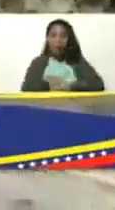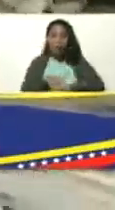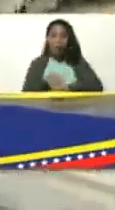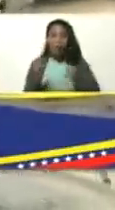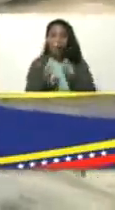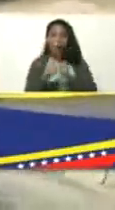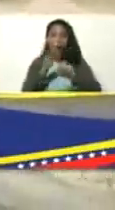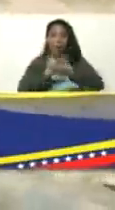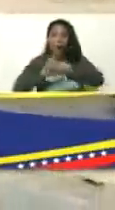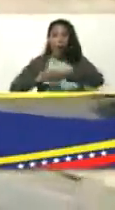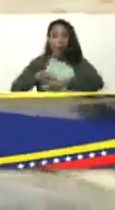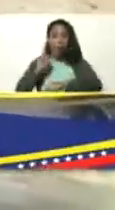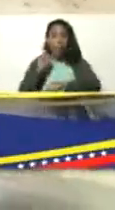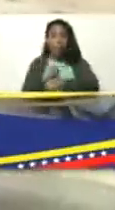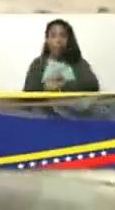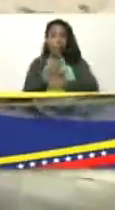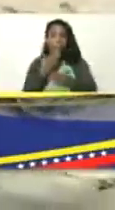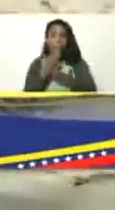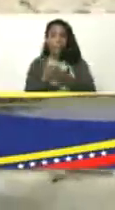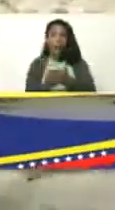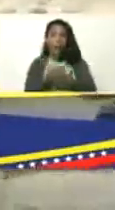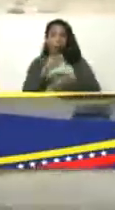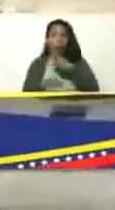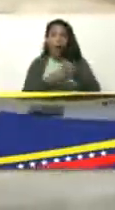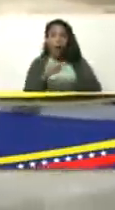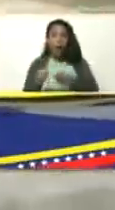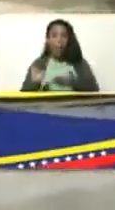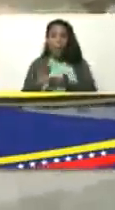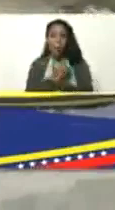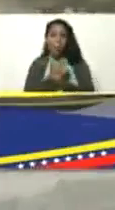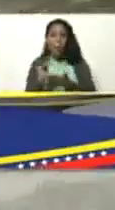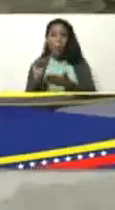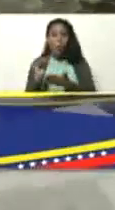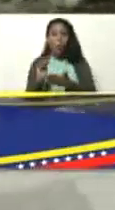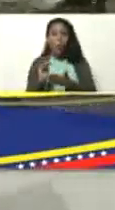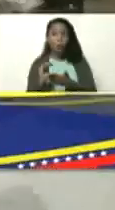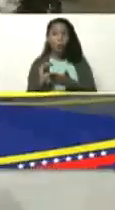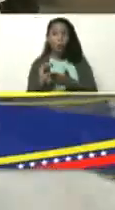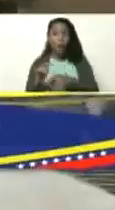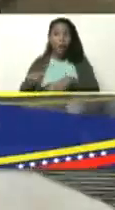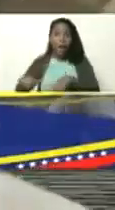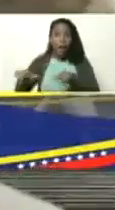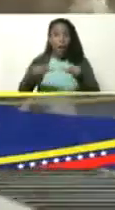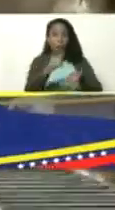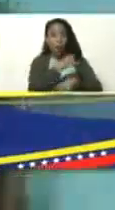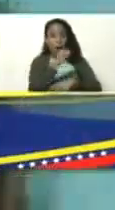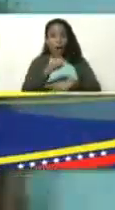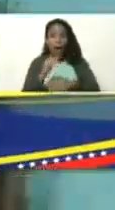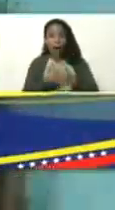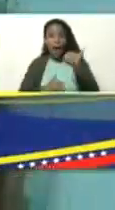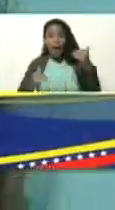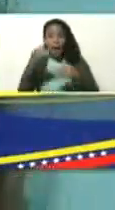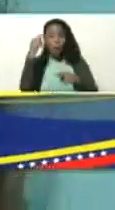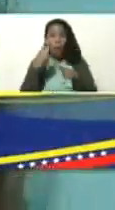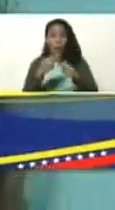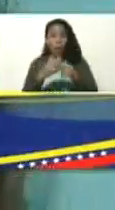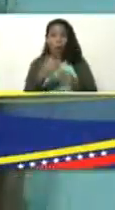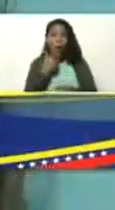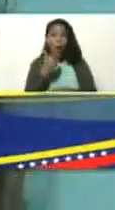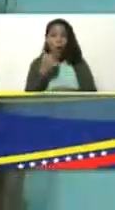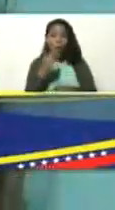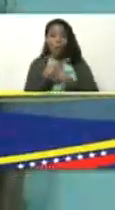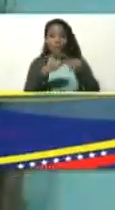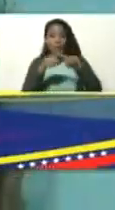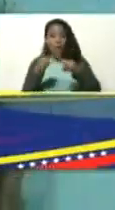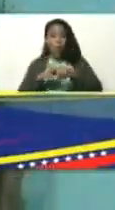las alertas tempranas han permitido hacer los desalojos preventivos en las zonas de altísimo nivel de riesgo. Y a diferencia